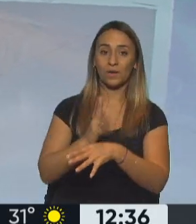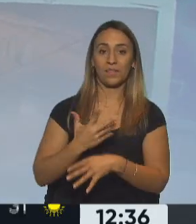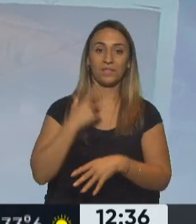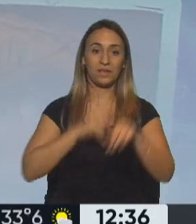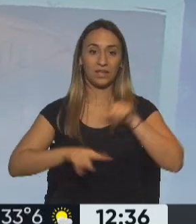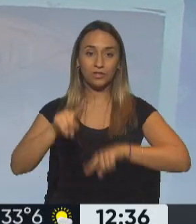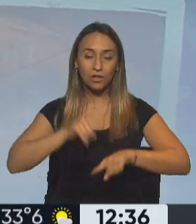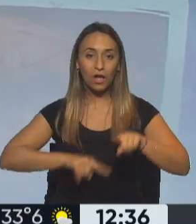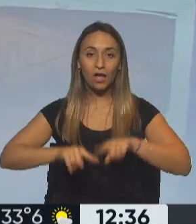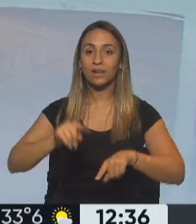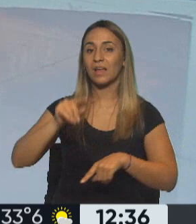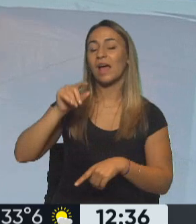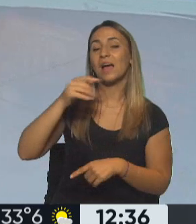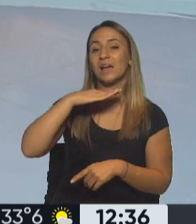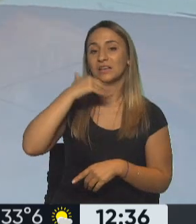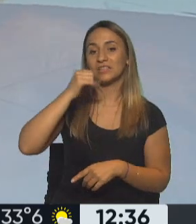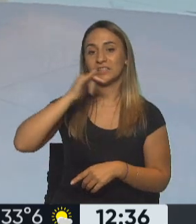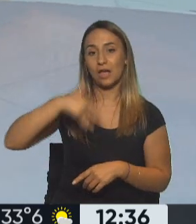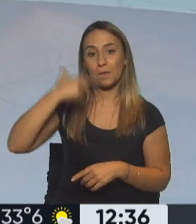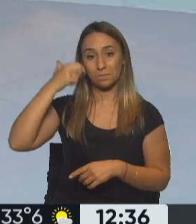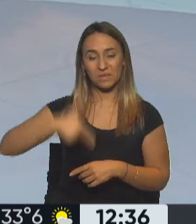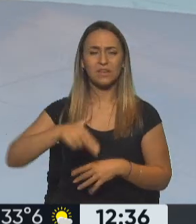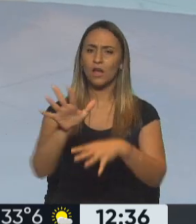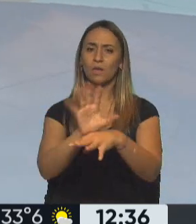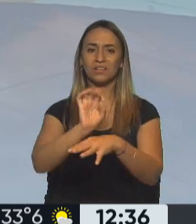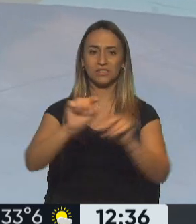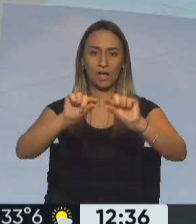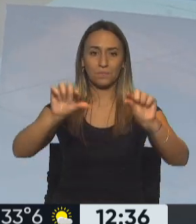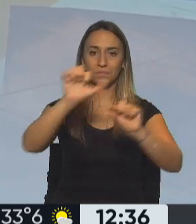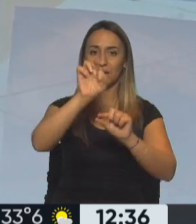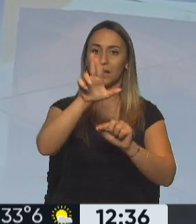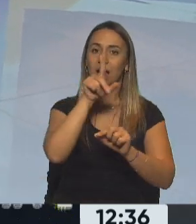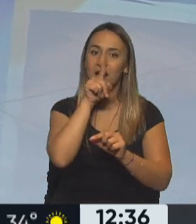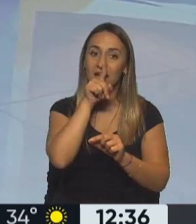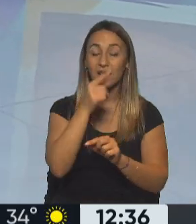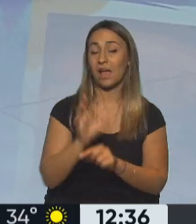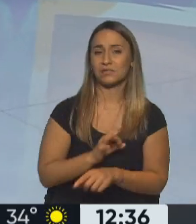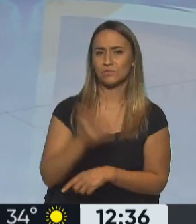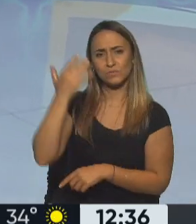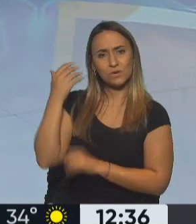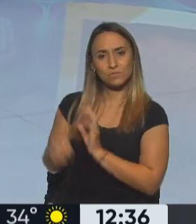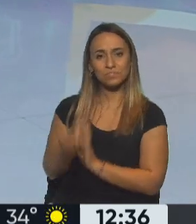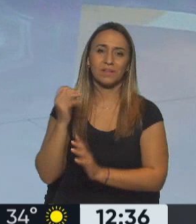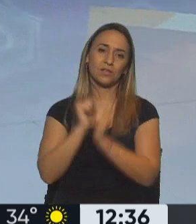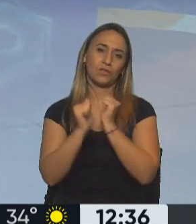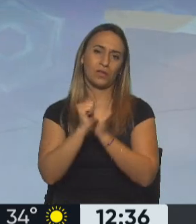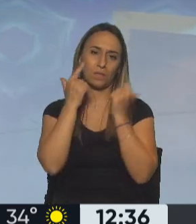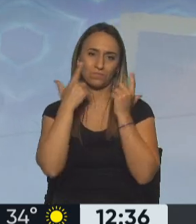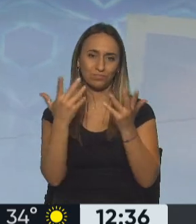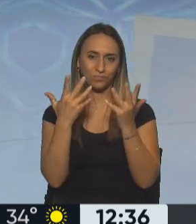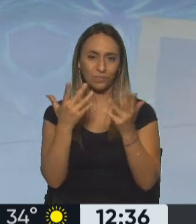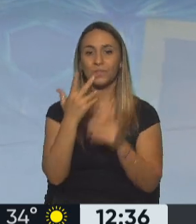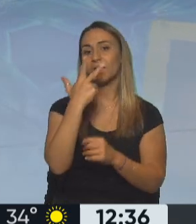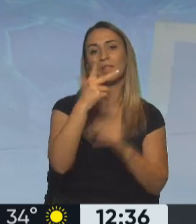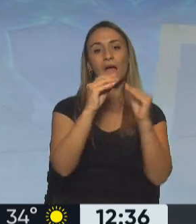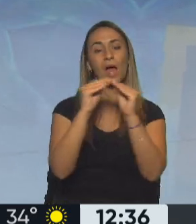Art, que ya es un clásico pasados tantos años de su creación. Y es una gran celebración, ya conocemos todos la historia, tres amigos, una celebración